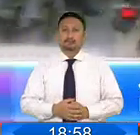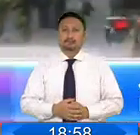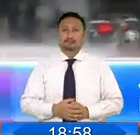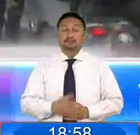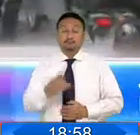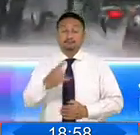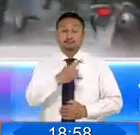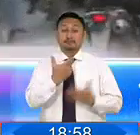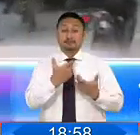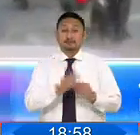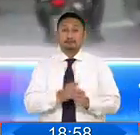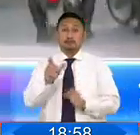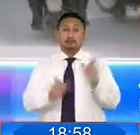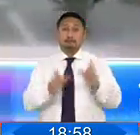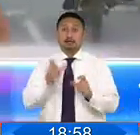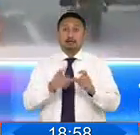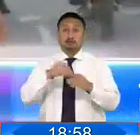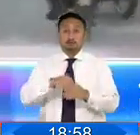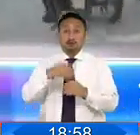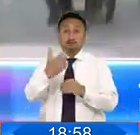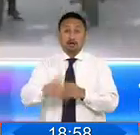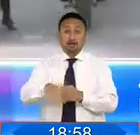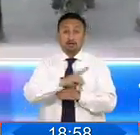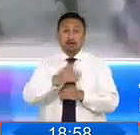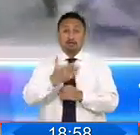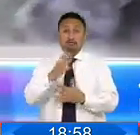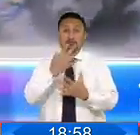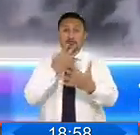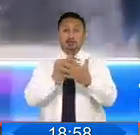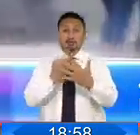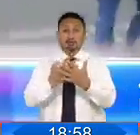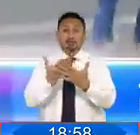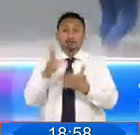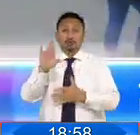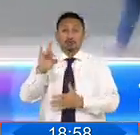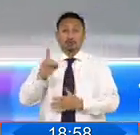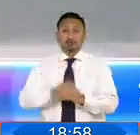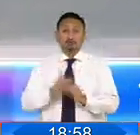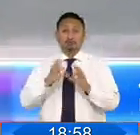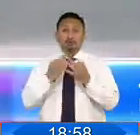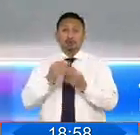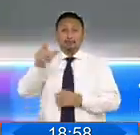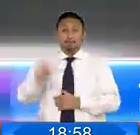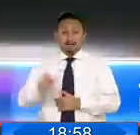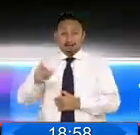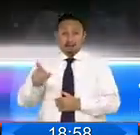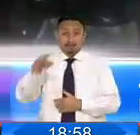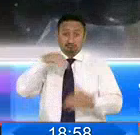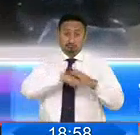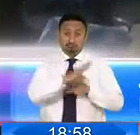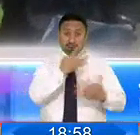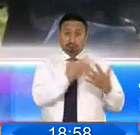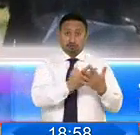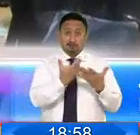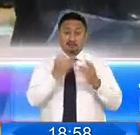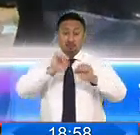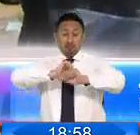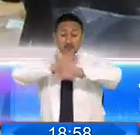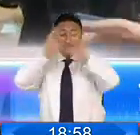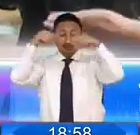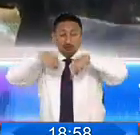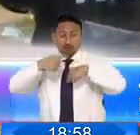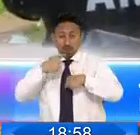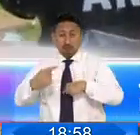Así reaccionaron algunas personas en los exteriores de la regional. Eran familiares de los privados de libertad. Desde temprano se les